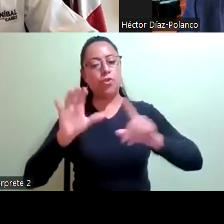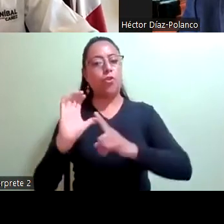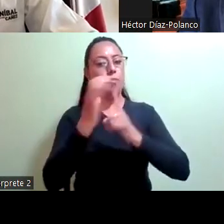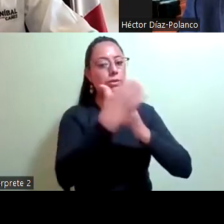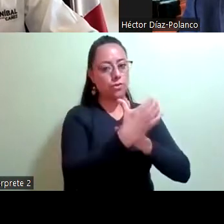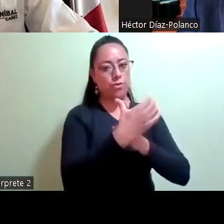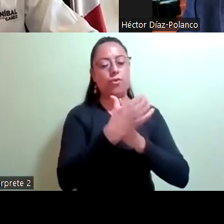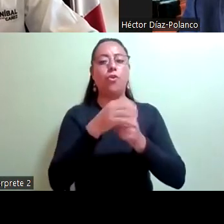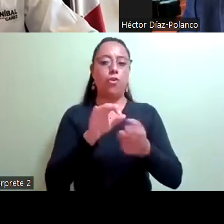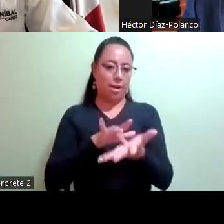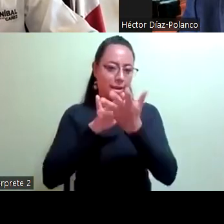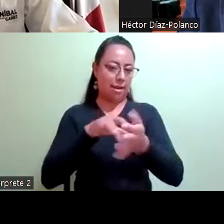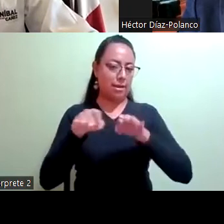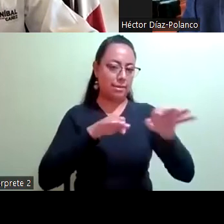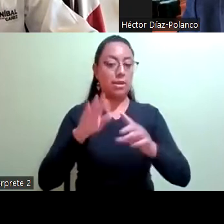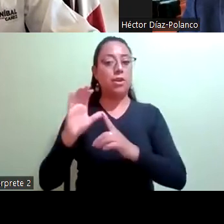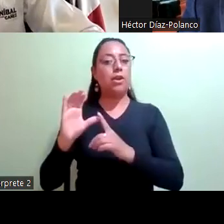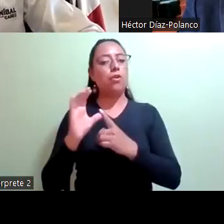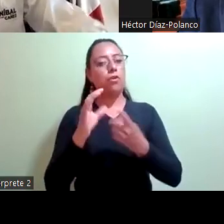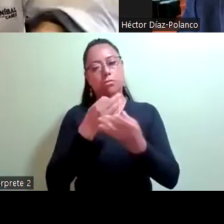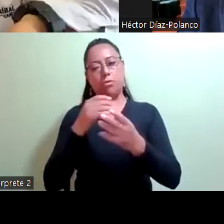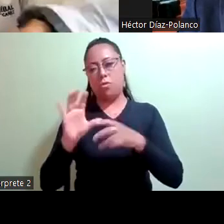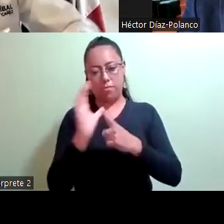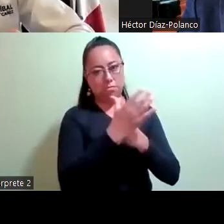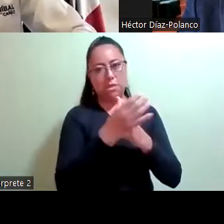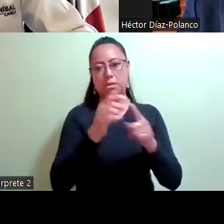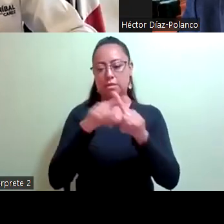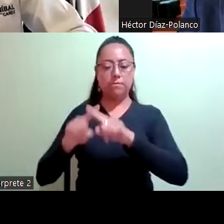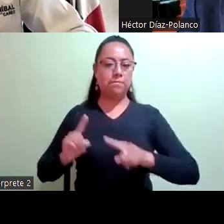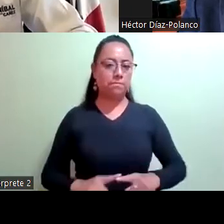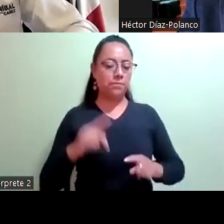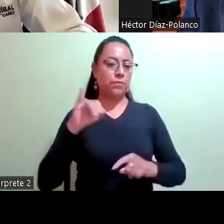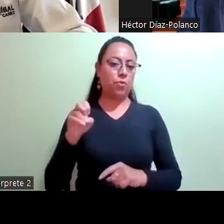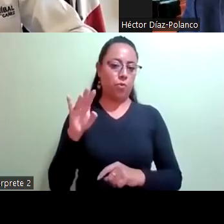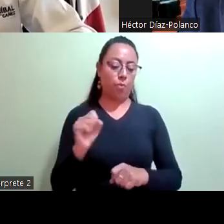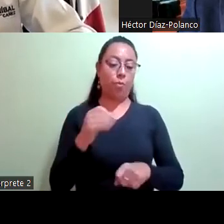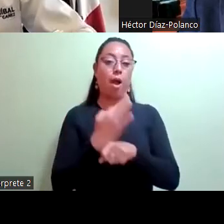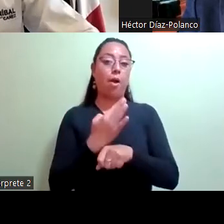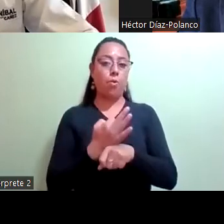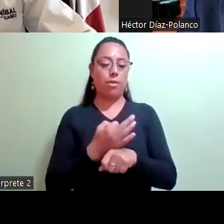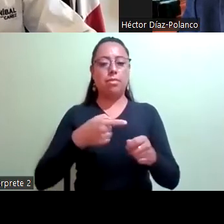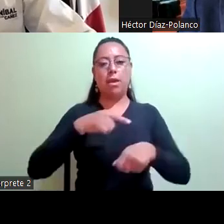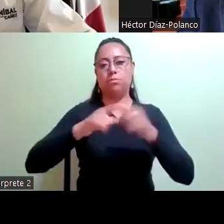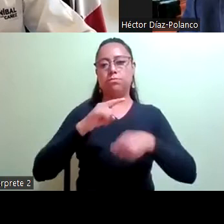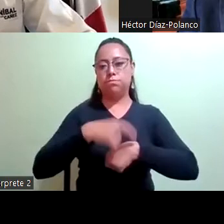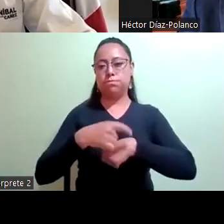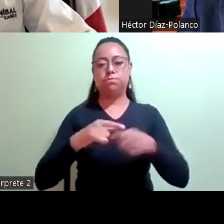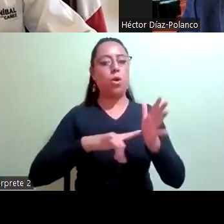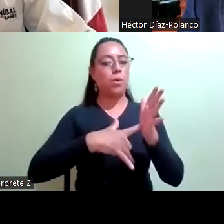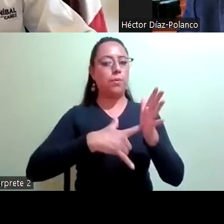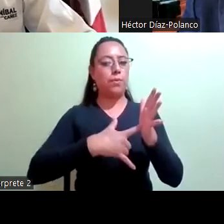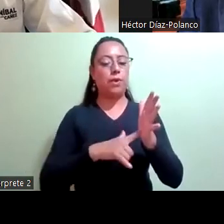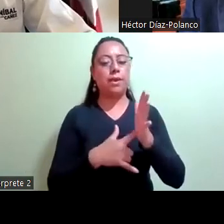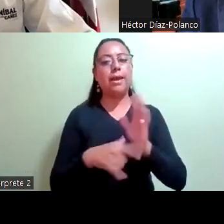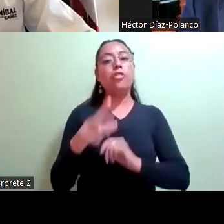remota, emitido por la Junta de Coordinación Política, y siendo las 14 horas con 25 minutos del